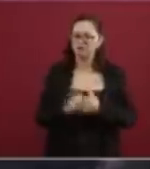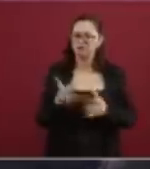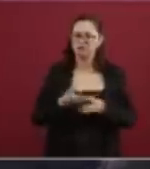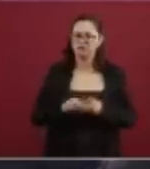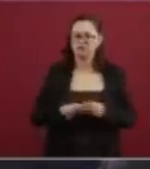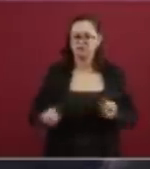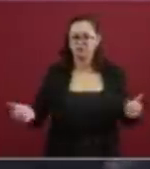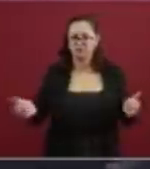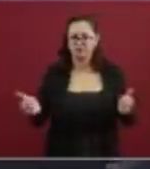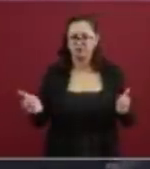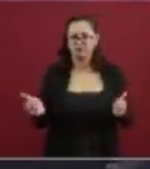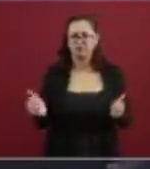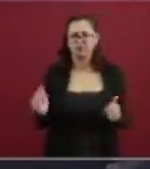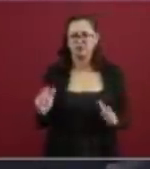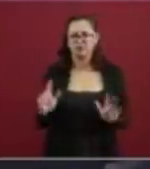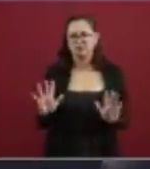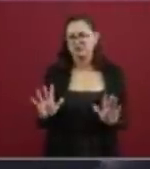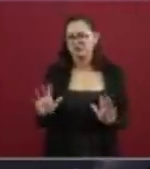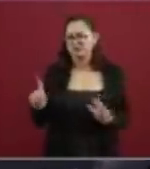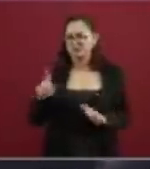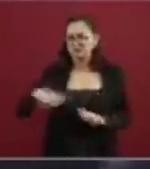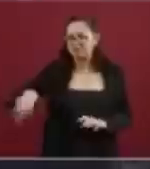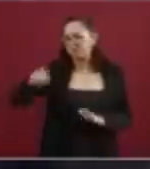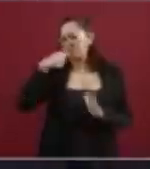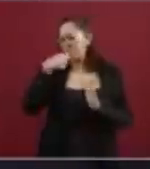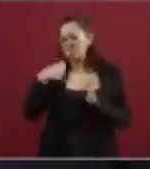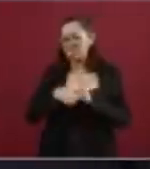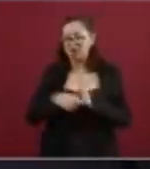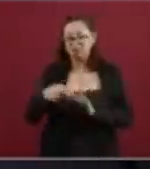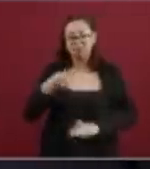Hubo ahí una filtración,